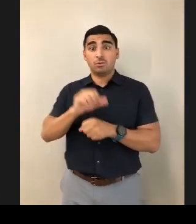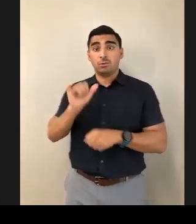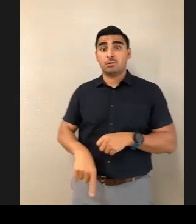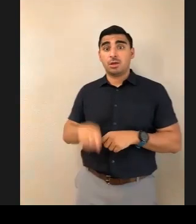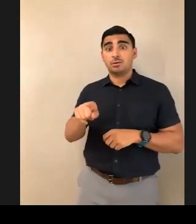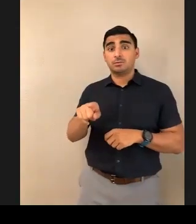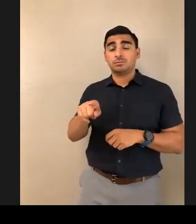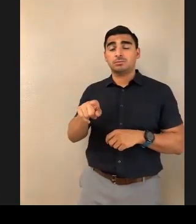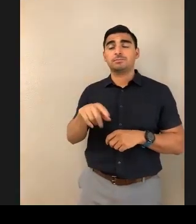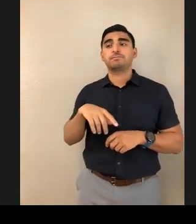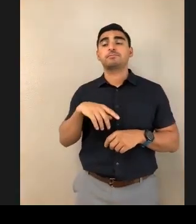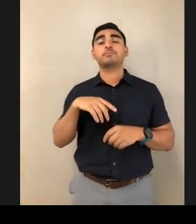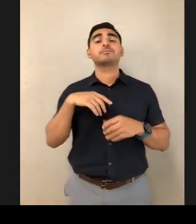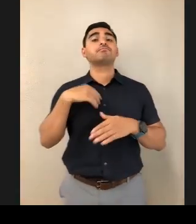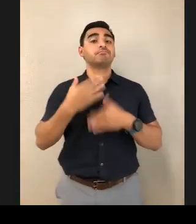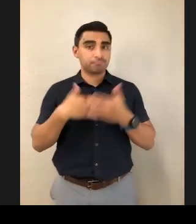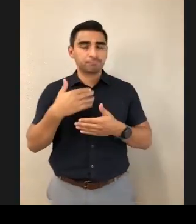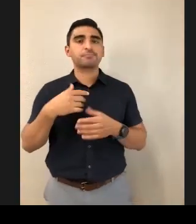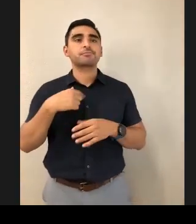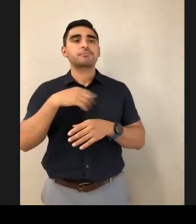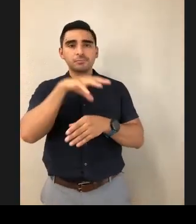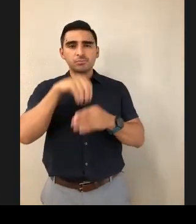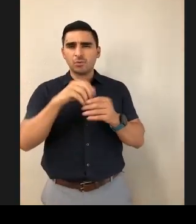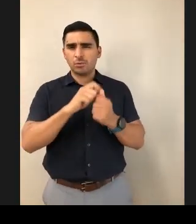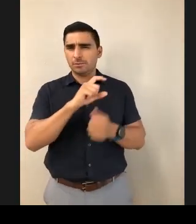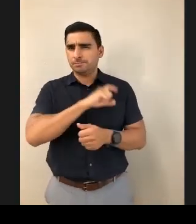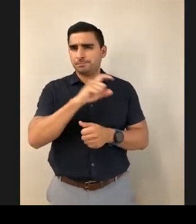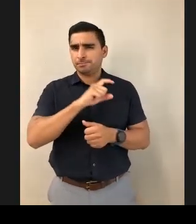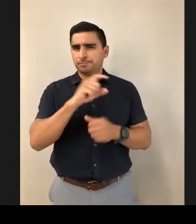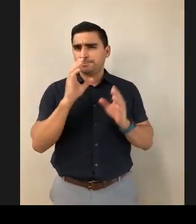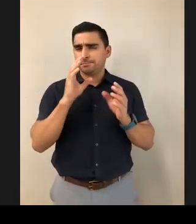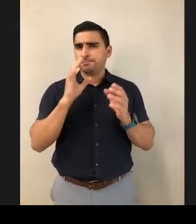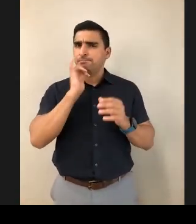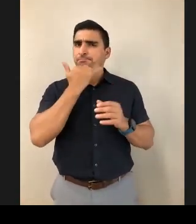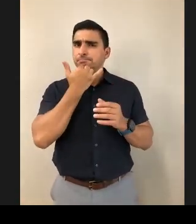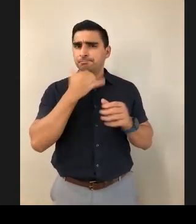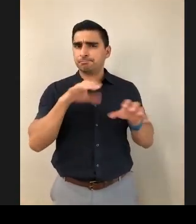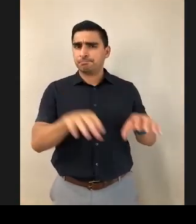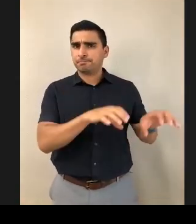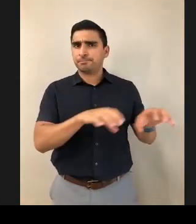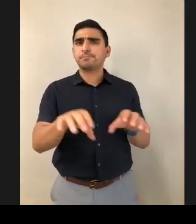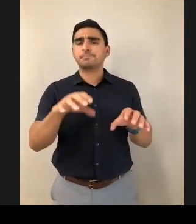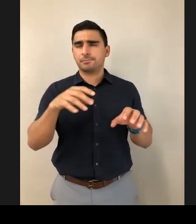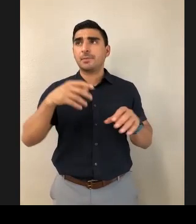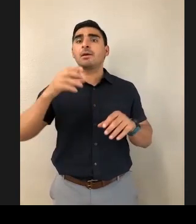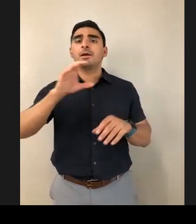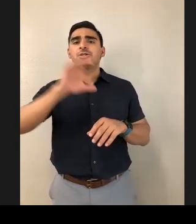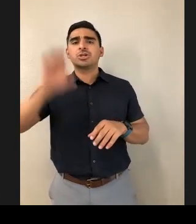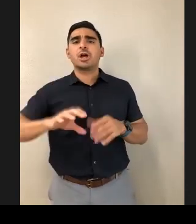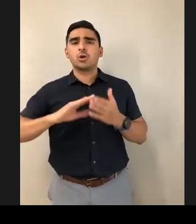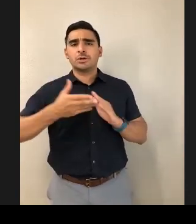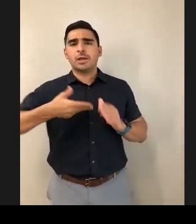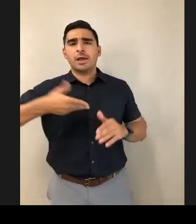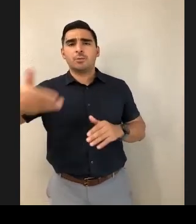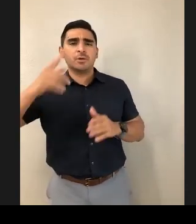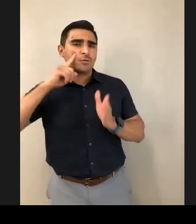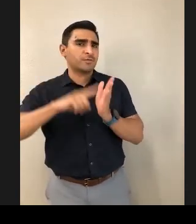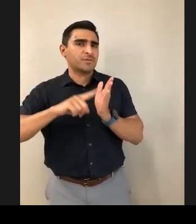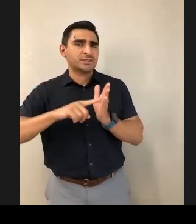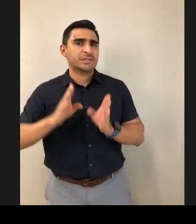de mi carrera y el siguiente paso fue que me contrataron como investigadora para la ciudad de